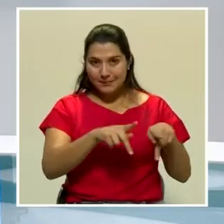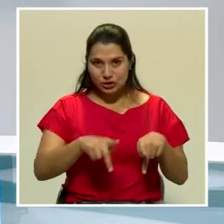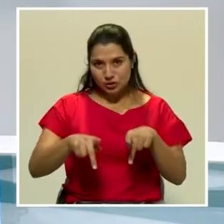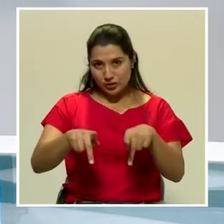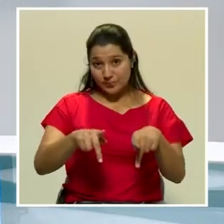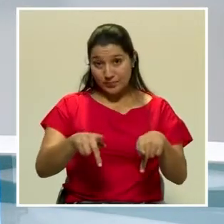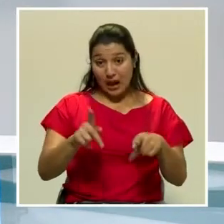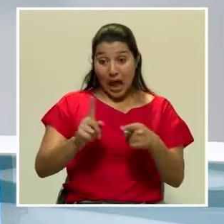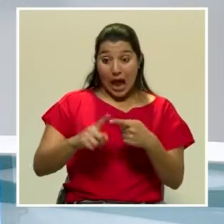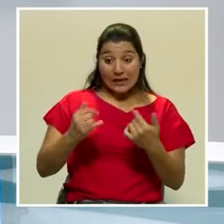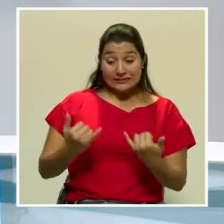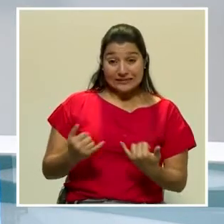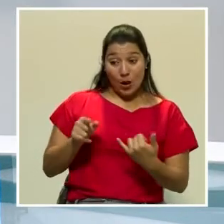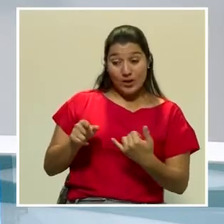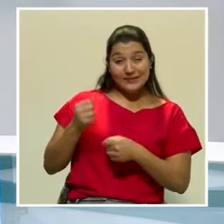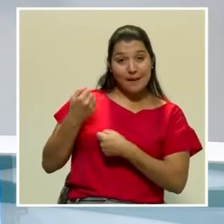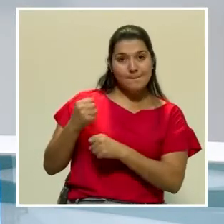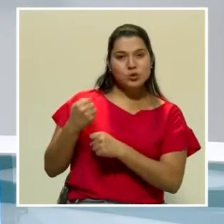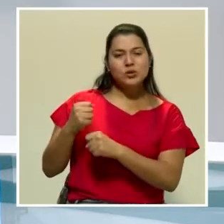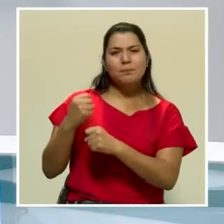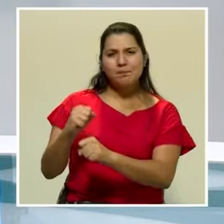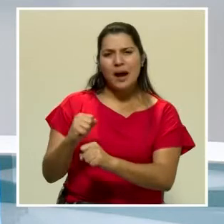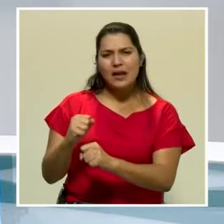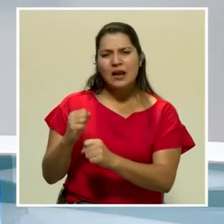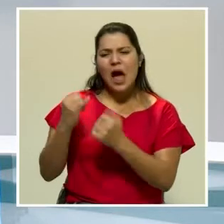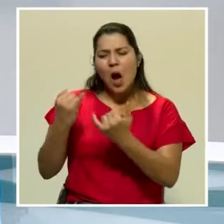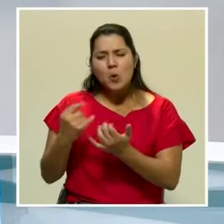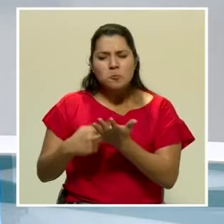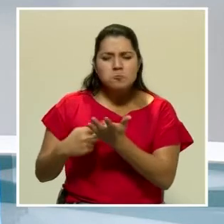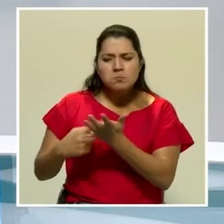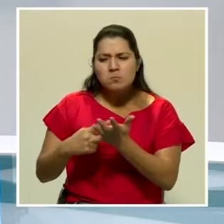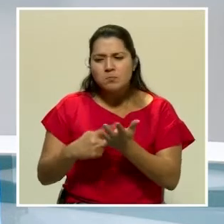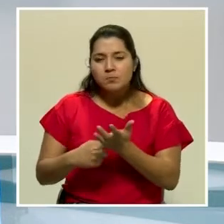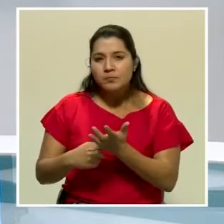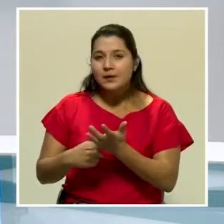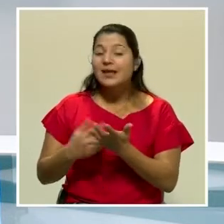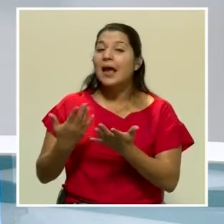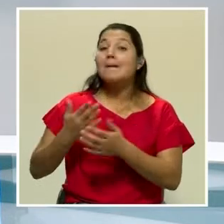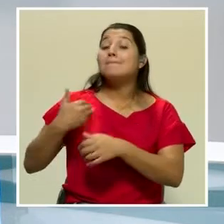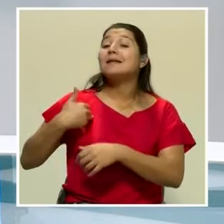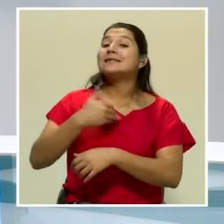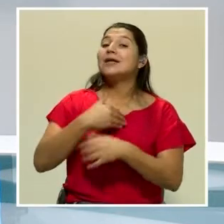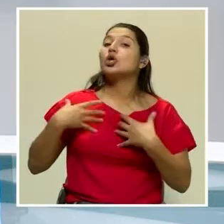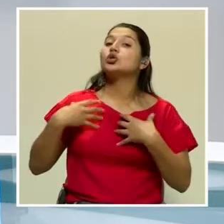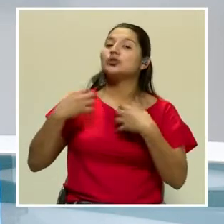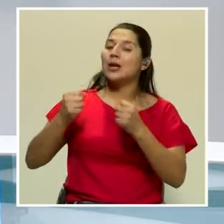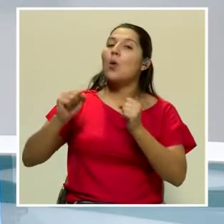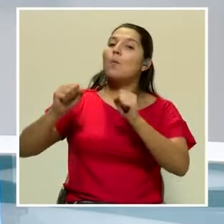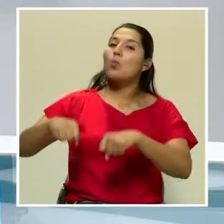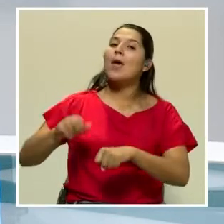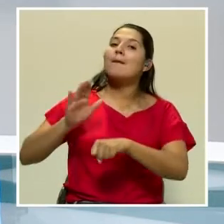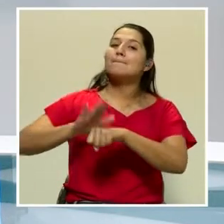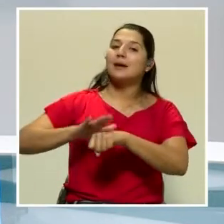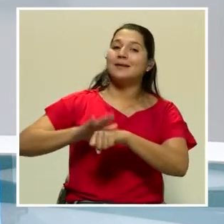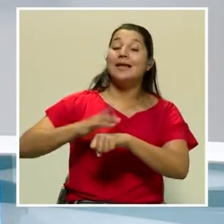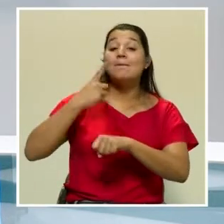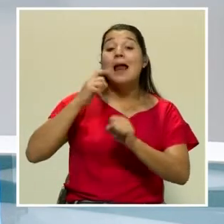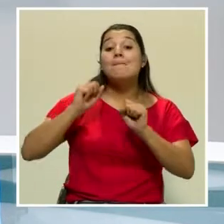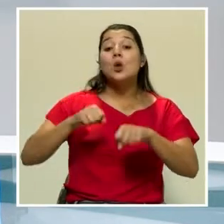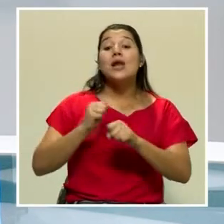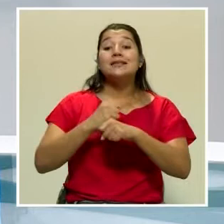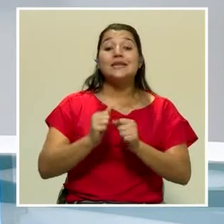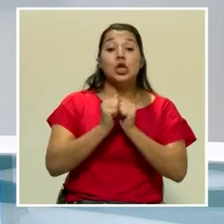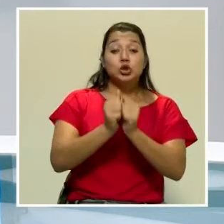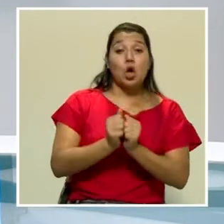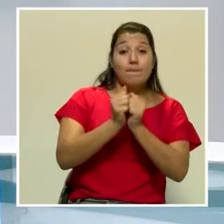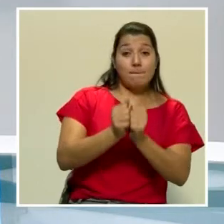este gobierno local está pendiente de la autorización del Ministerio de Salud para realizar el tope y el carnaval